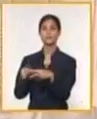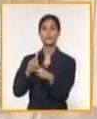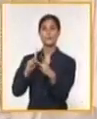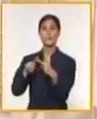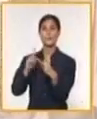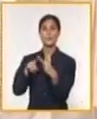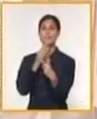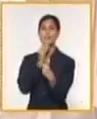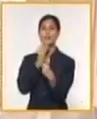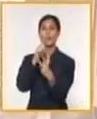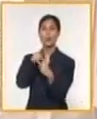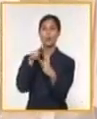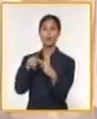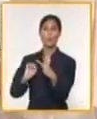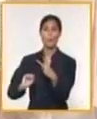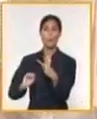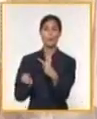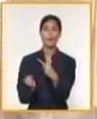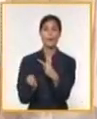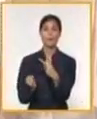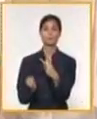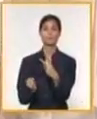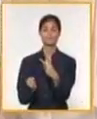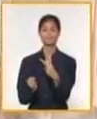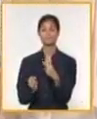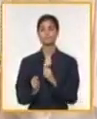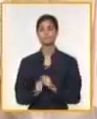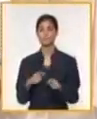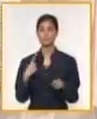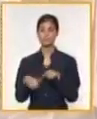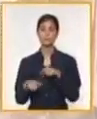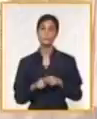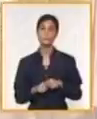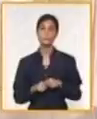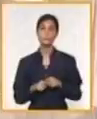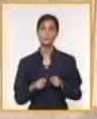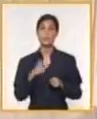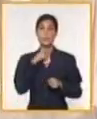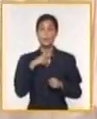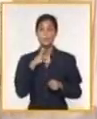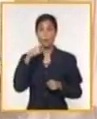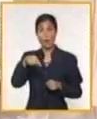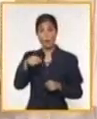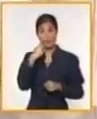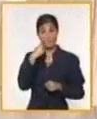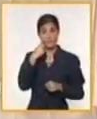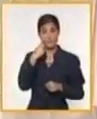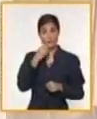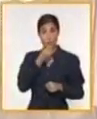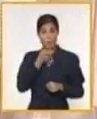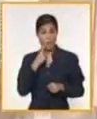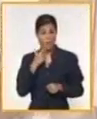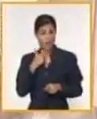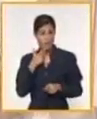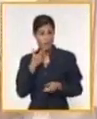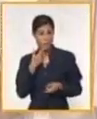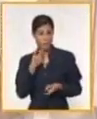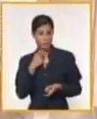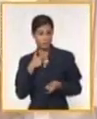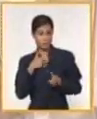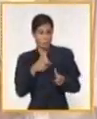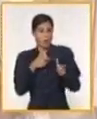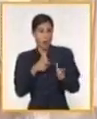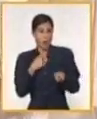es una cosa de que te amenazo, la rendición incondicional, entonces ahora podemos matar a Jamenei, lo tenemos ubicado, pero yo dije que